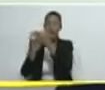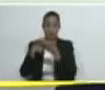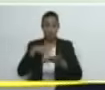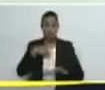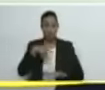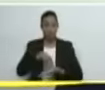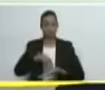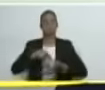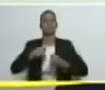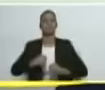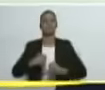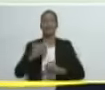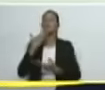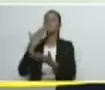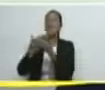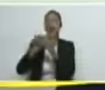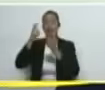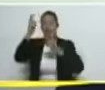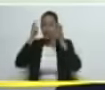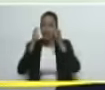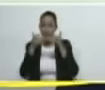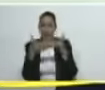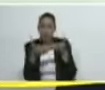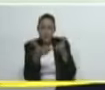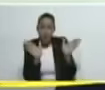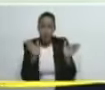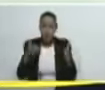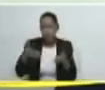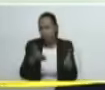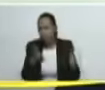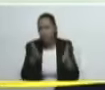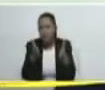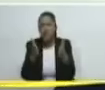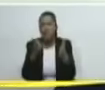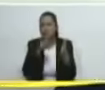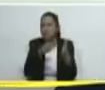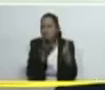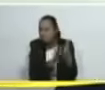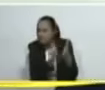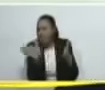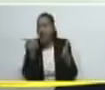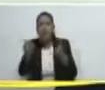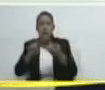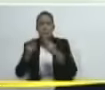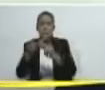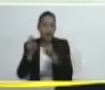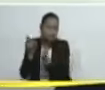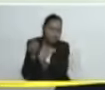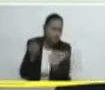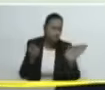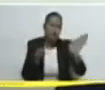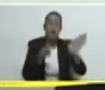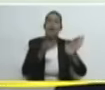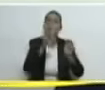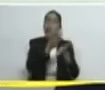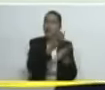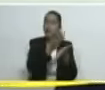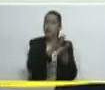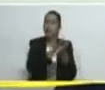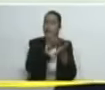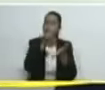Eterno, gracias al que abrió el camino de la paz, de la tranquilidad, hoy consolidada por la revolución bolivariana.